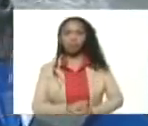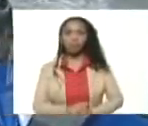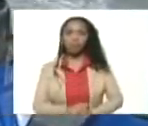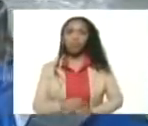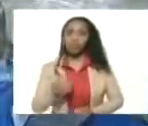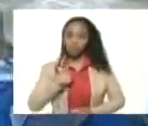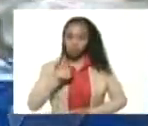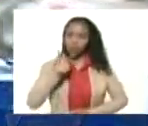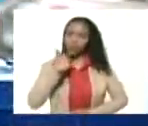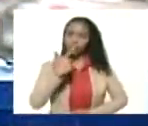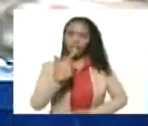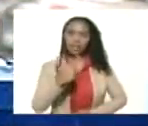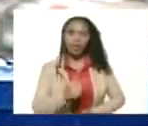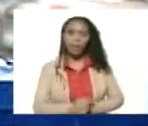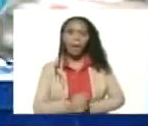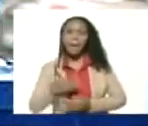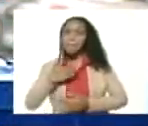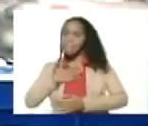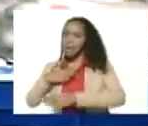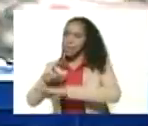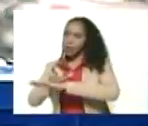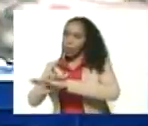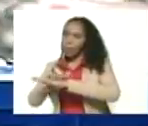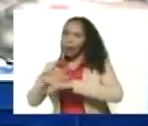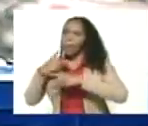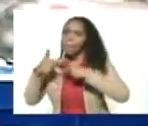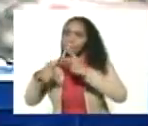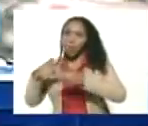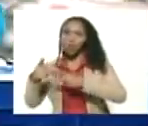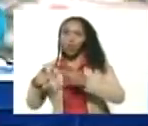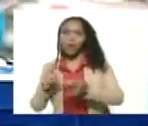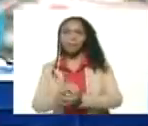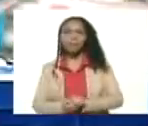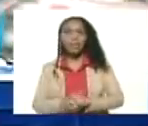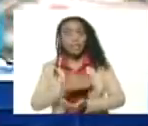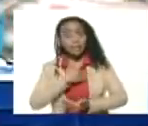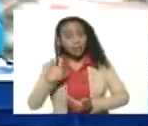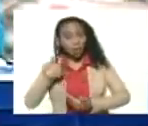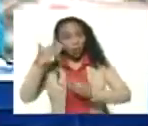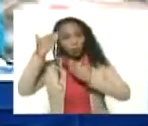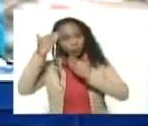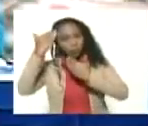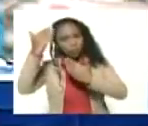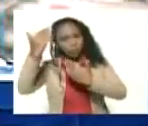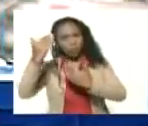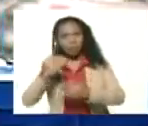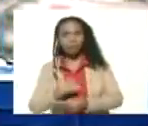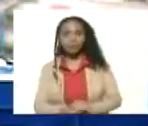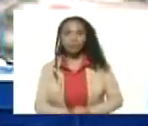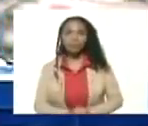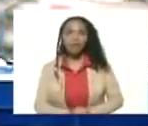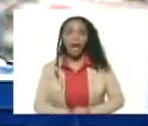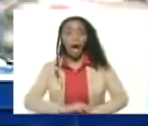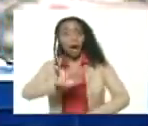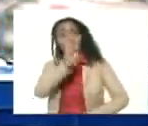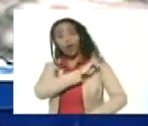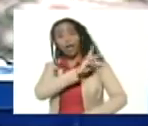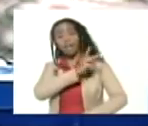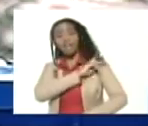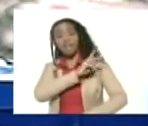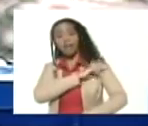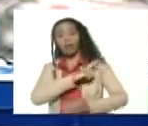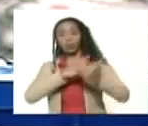Tenía que decirlo. Me disculpan los productores. Quiero saludar a los jefes de la Fuerza